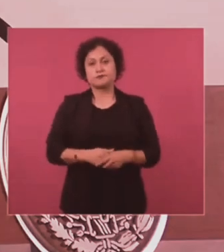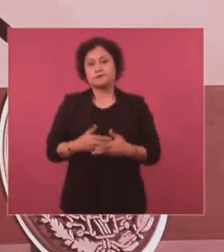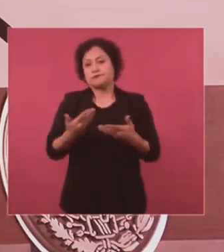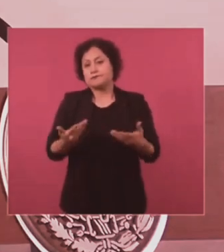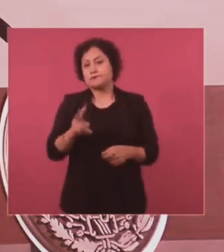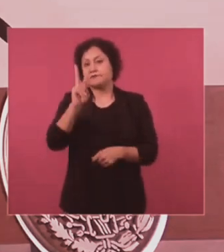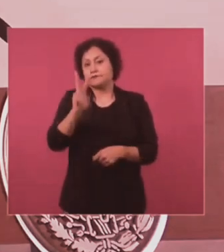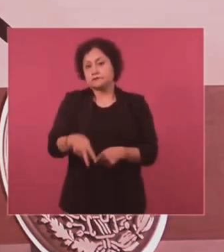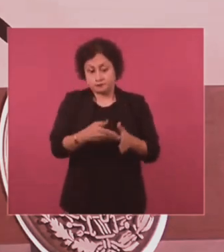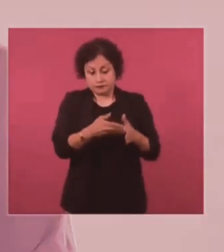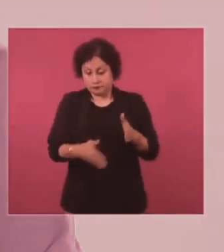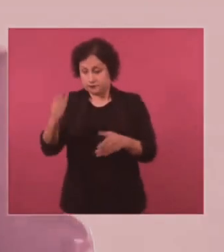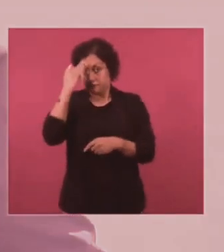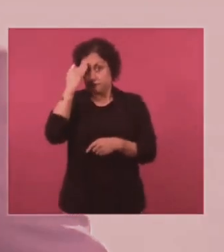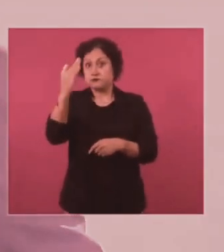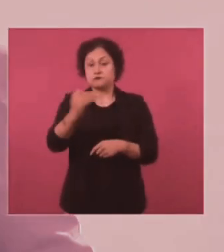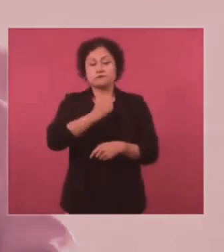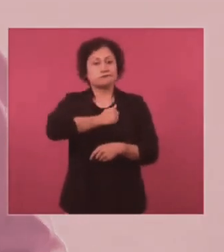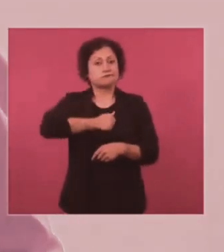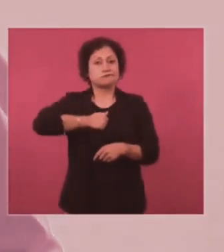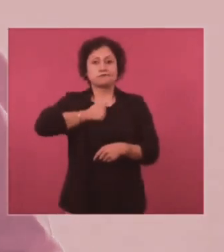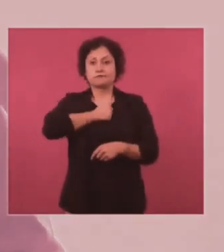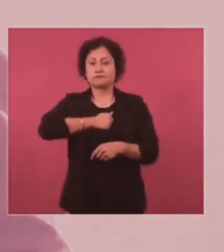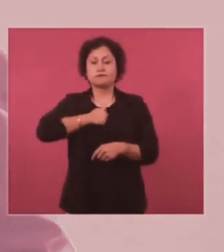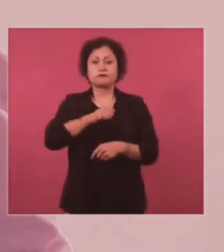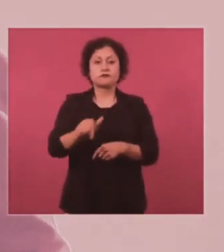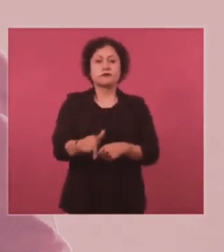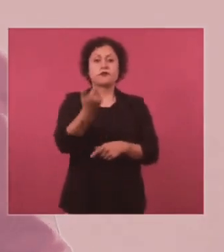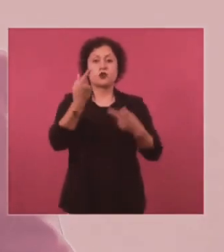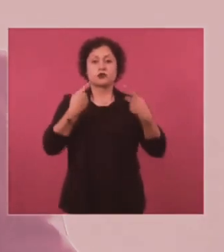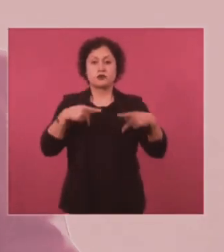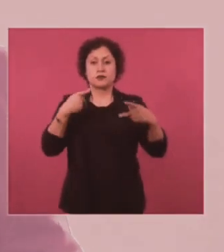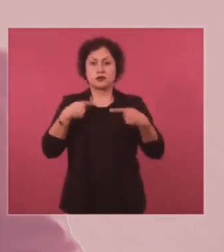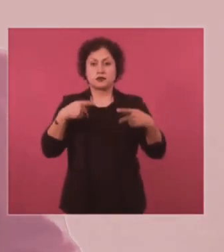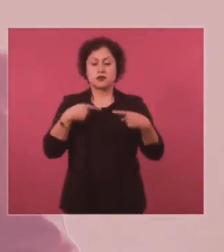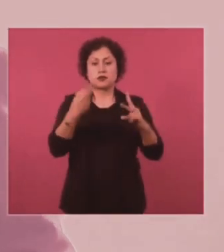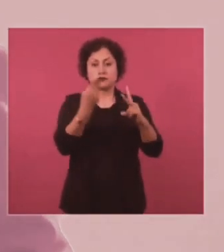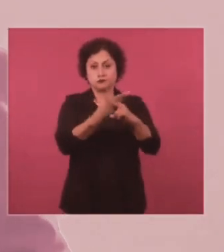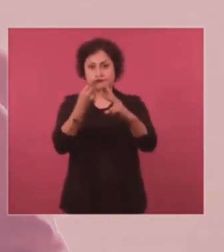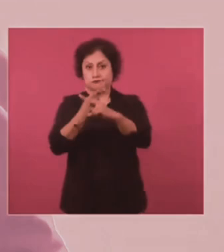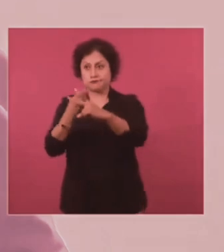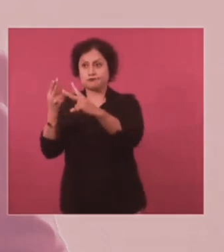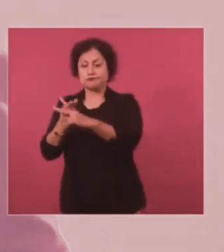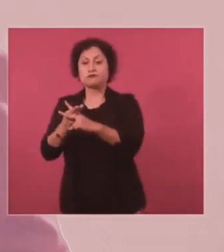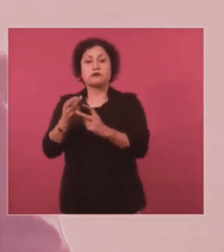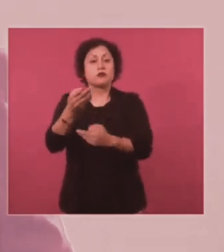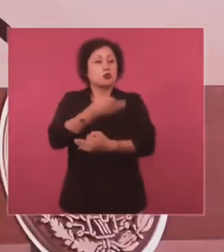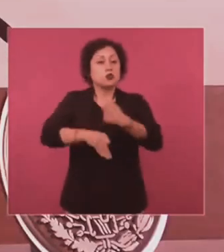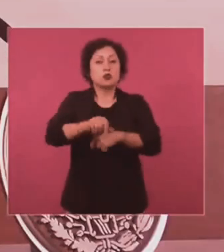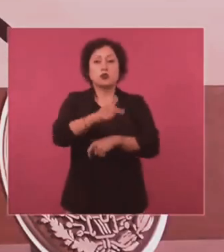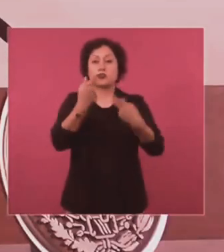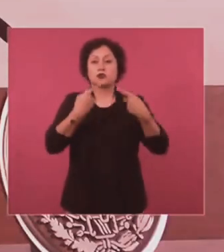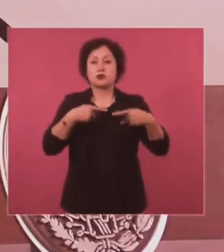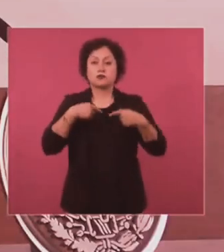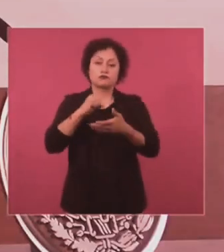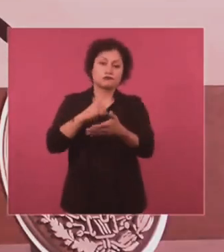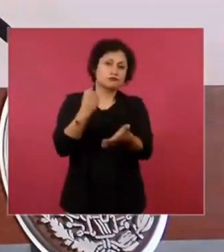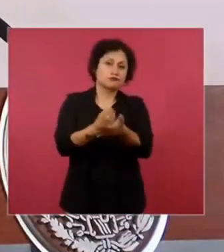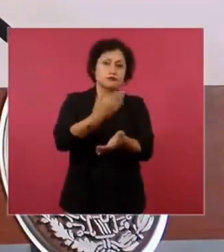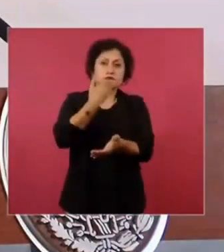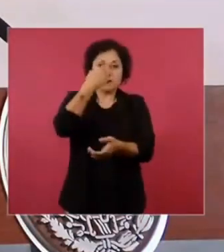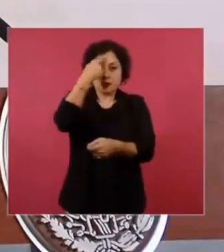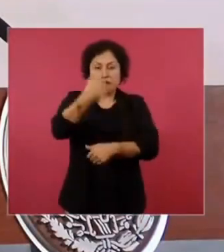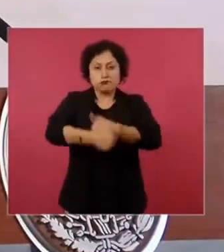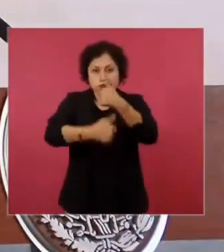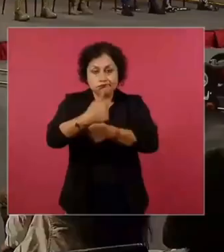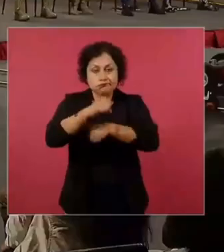Desafortunadamente, en este periodo tuvo lugar el homicidio de 12 personas candidatas registradas oficialmente ante los institutos electorales locales.